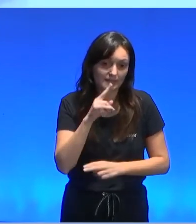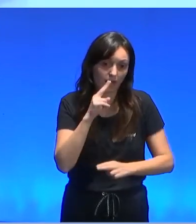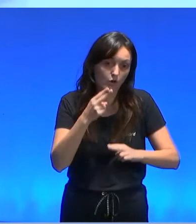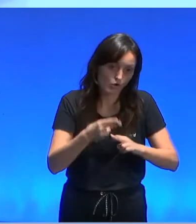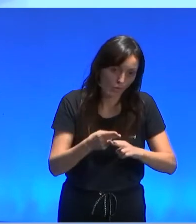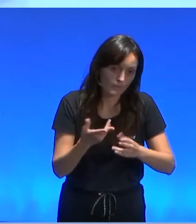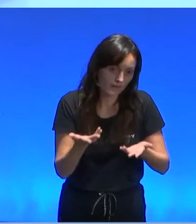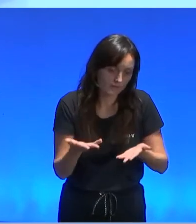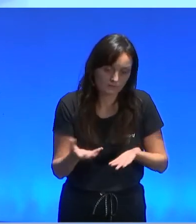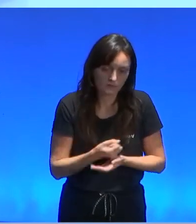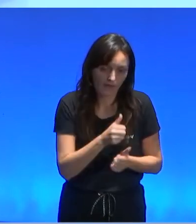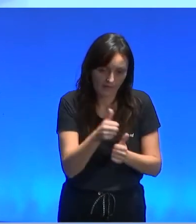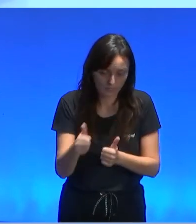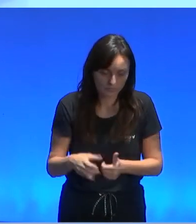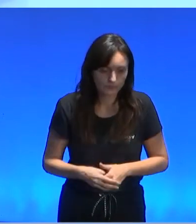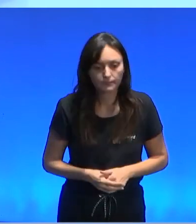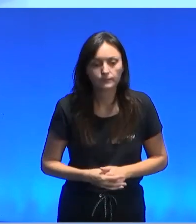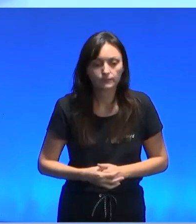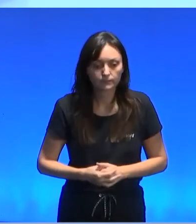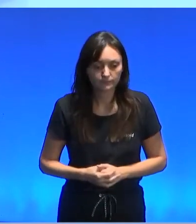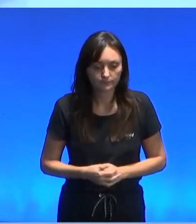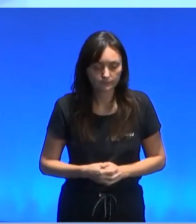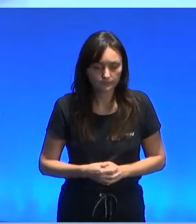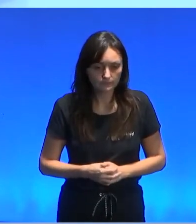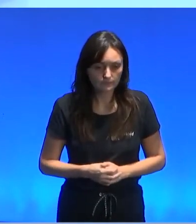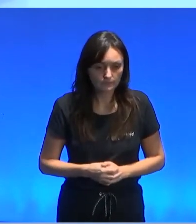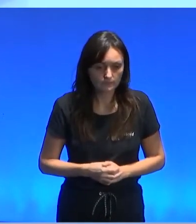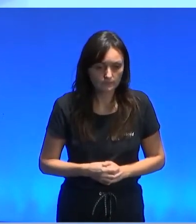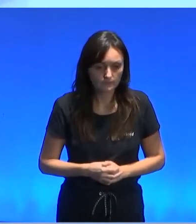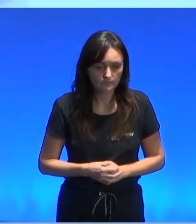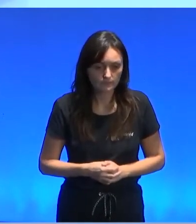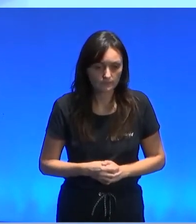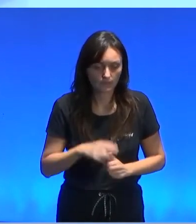cuando cada persona, muy bien, aquí han levantado la mano.